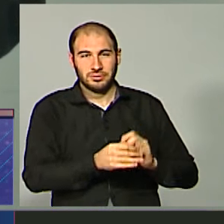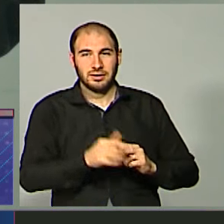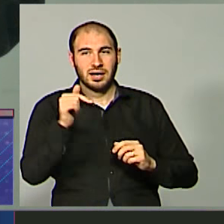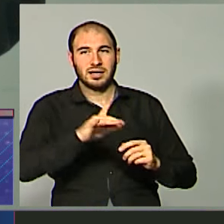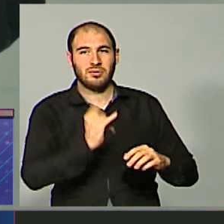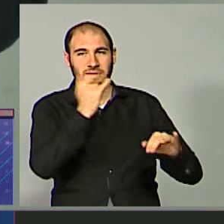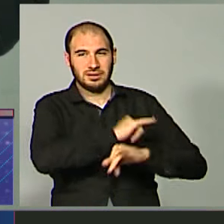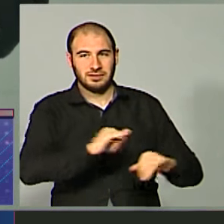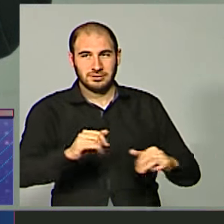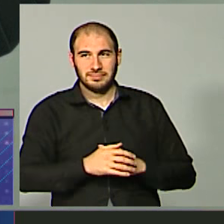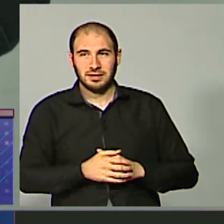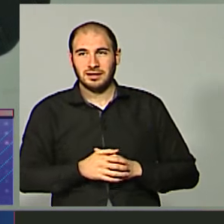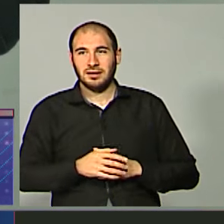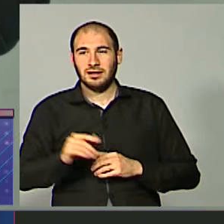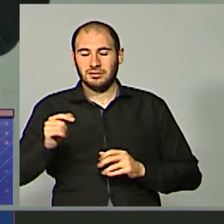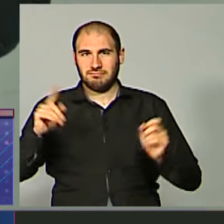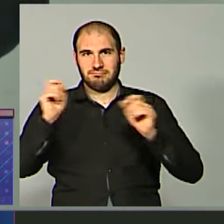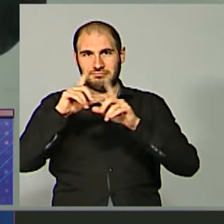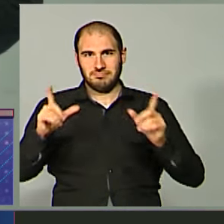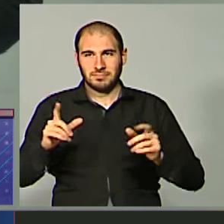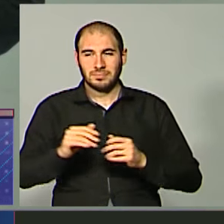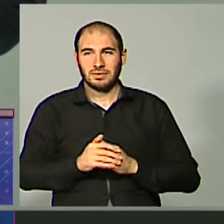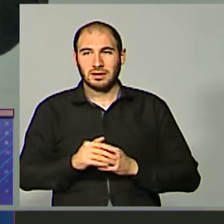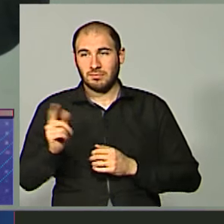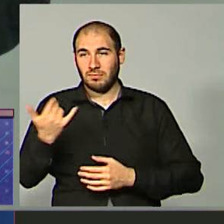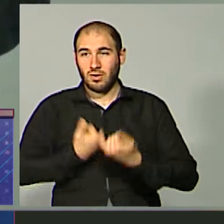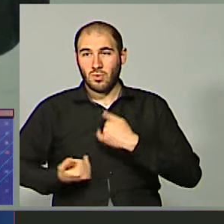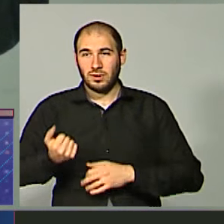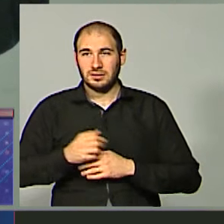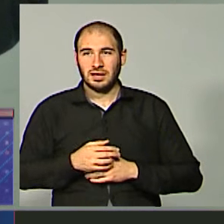aquí en Universidad Noticias. Realmente me quedé asombrada, ¿no?, con lo que mencionaba Diego en la nota.